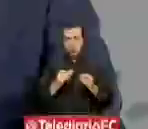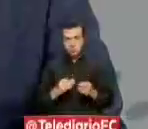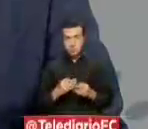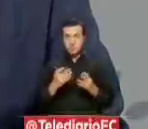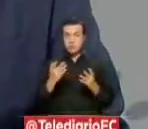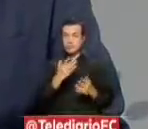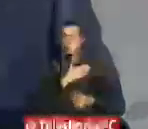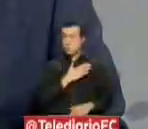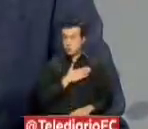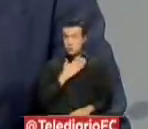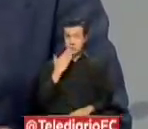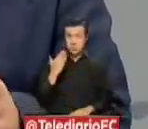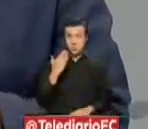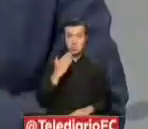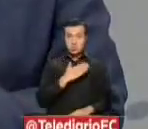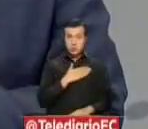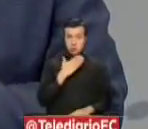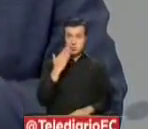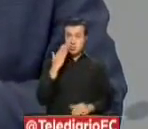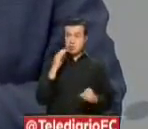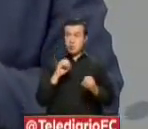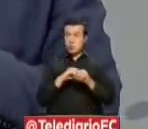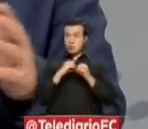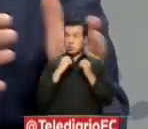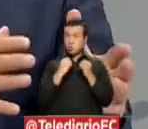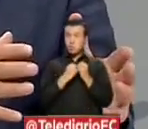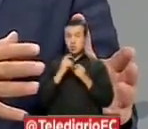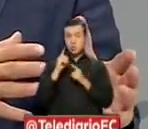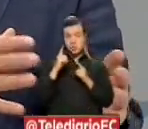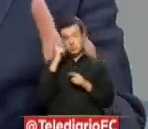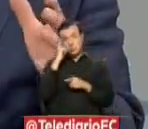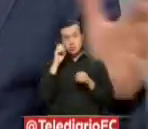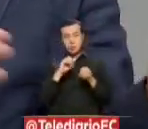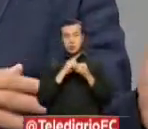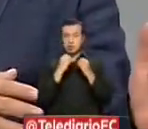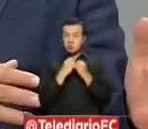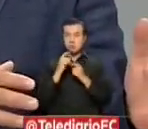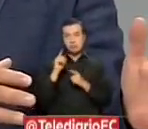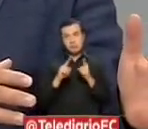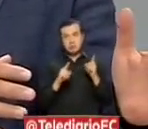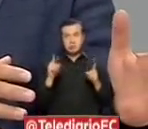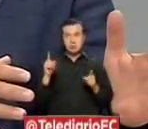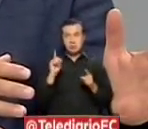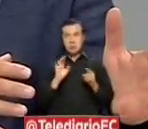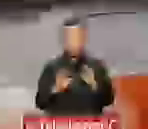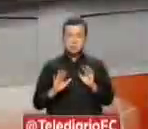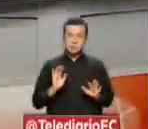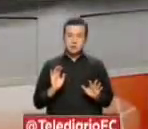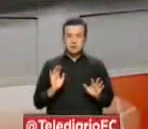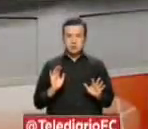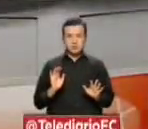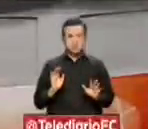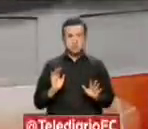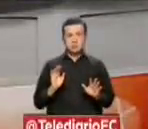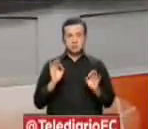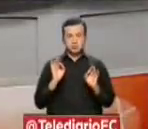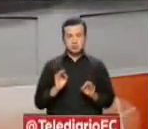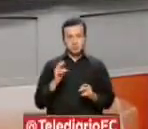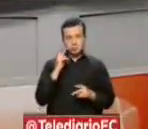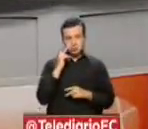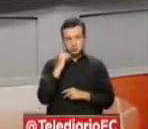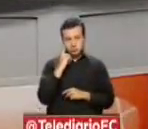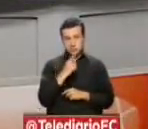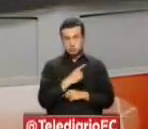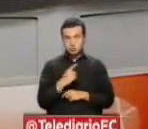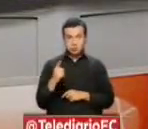hay confianza, porque estas son organizaciones que usualmente se han mantenido al margen de este tipo de mecanismos. Los han